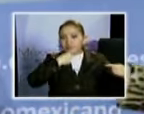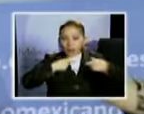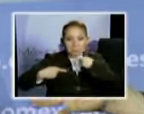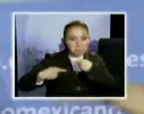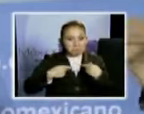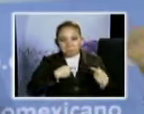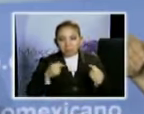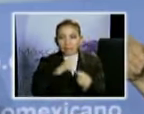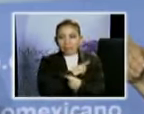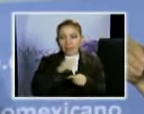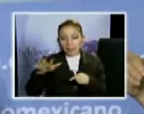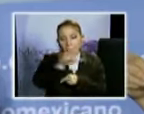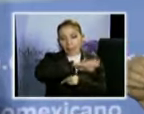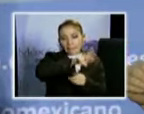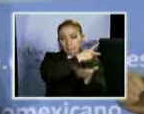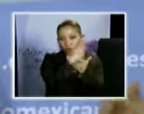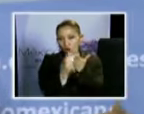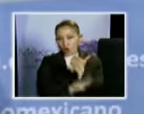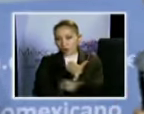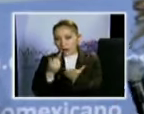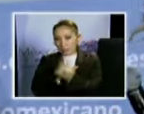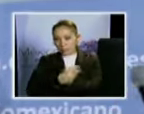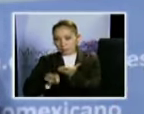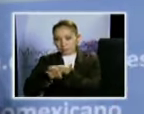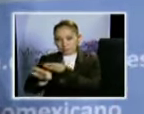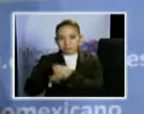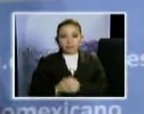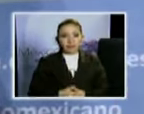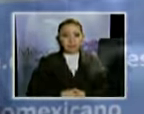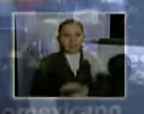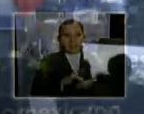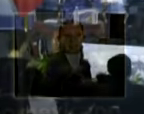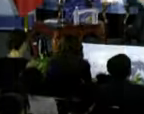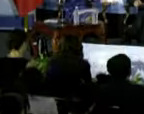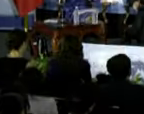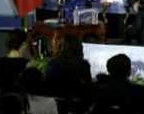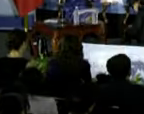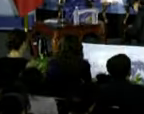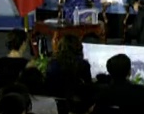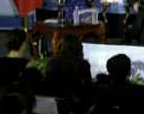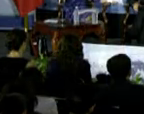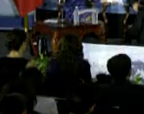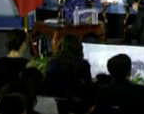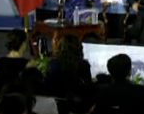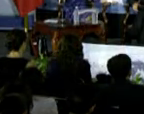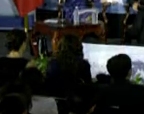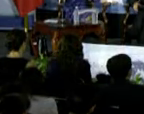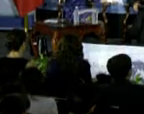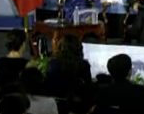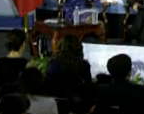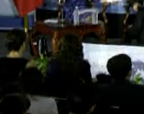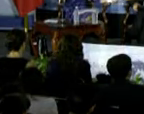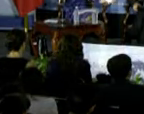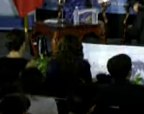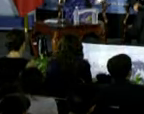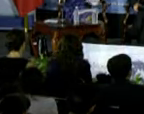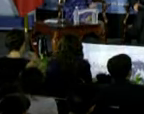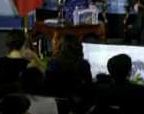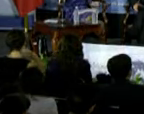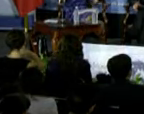ir abarcando los programas de prevención. Gracias, Ana María. Finalmente. Sí, yo